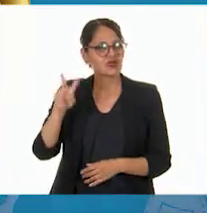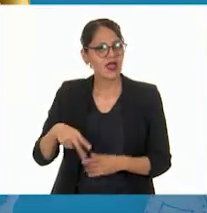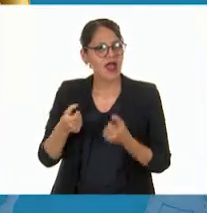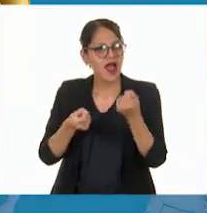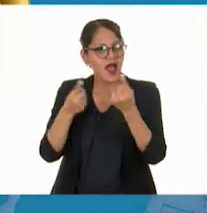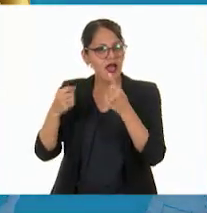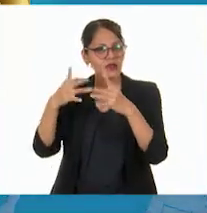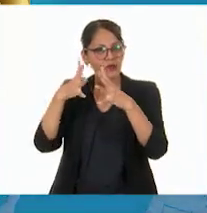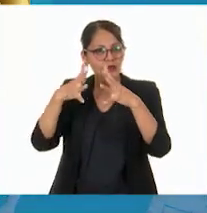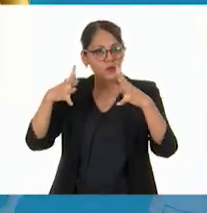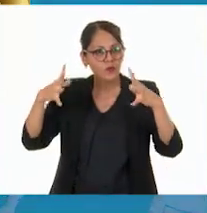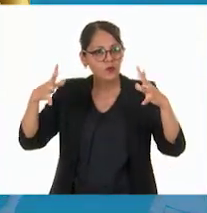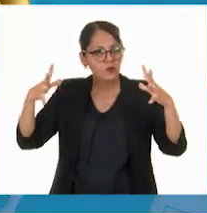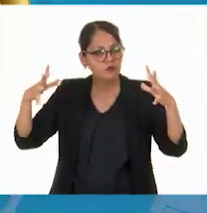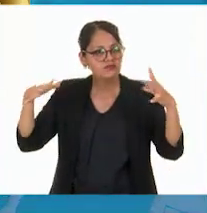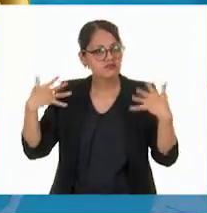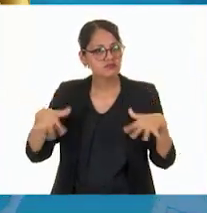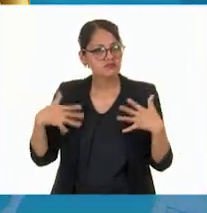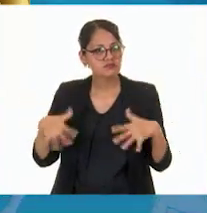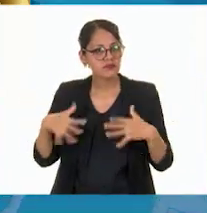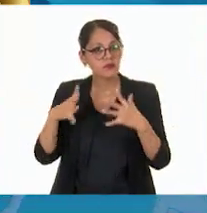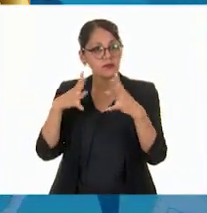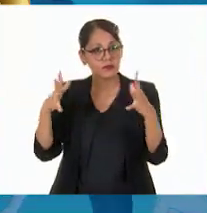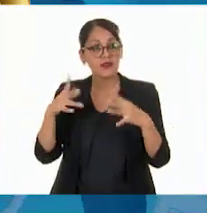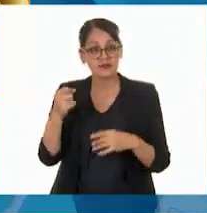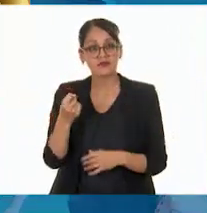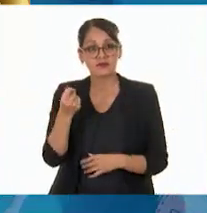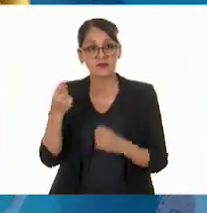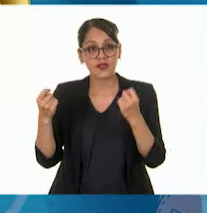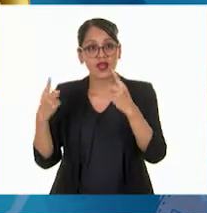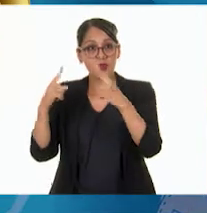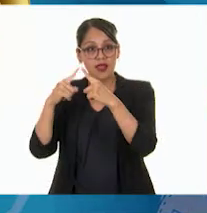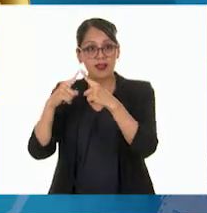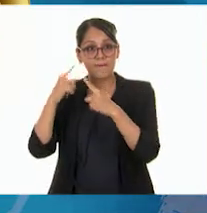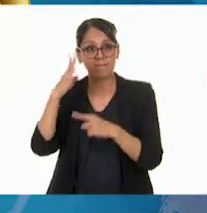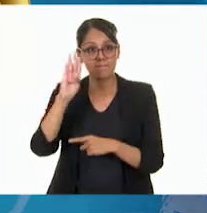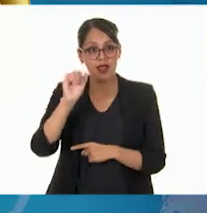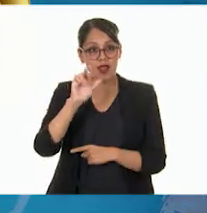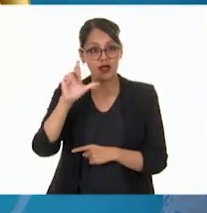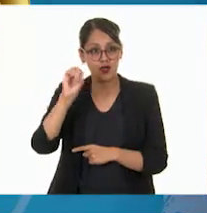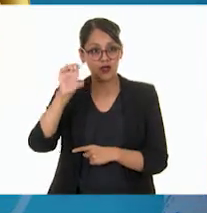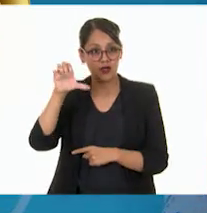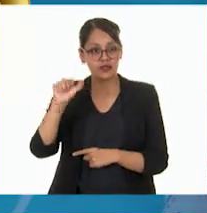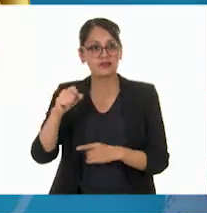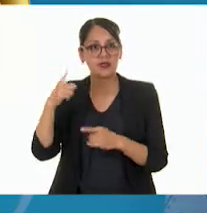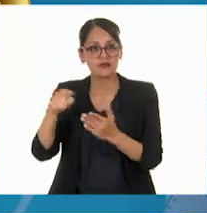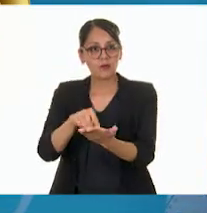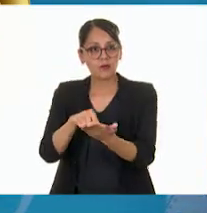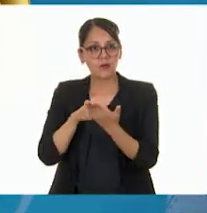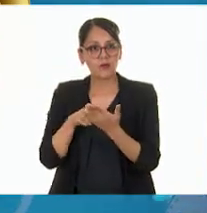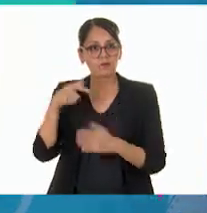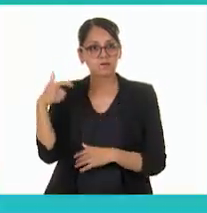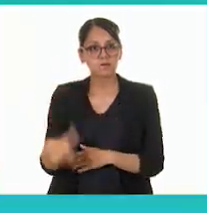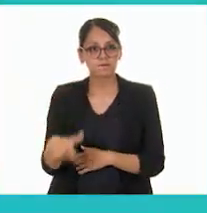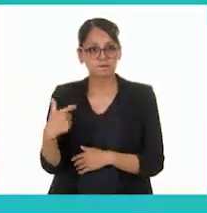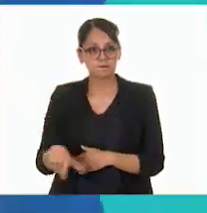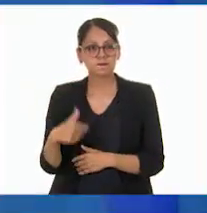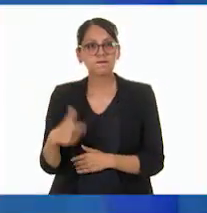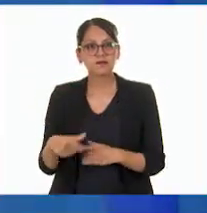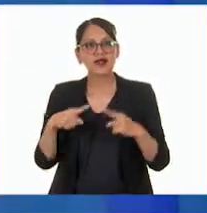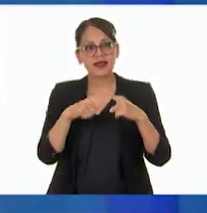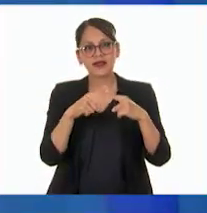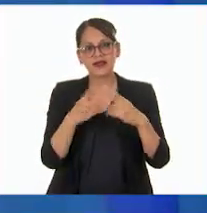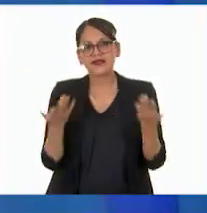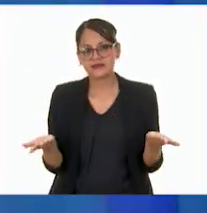realmente impresionantes. Las iglesias barrocas son sin duda una muestra de la riqueza que llegó a tener la